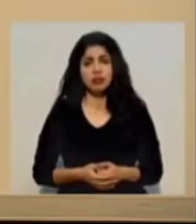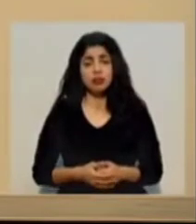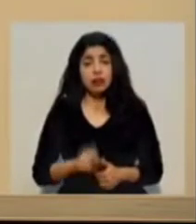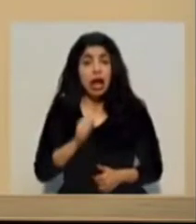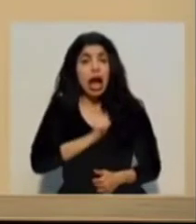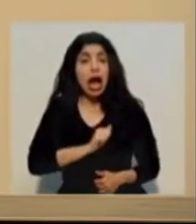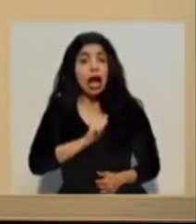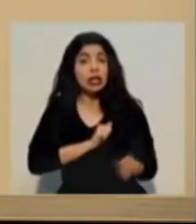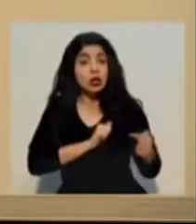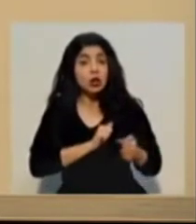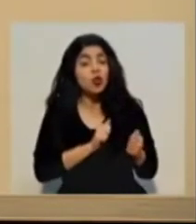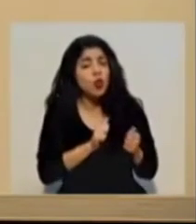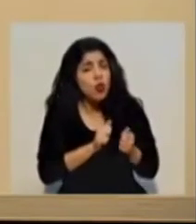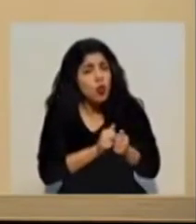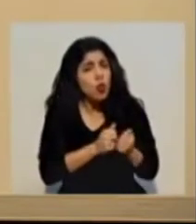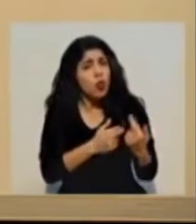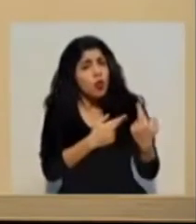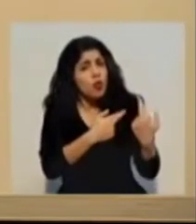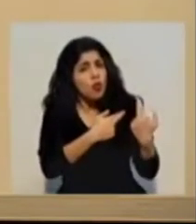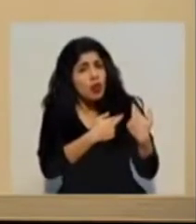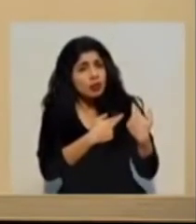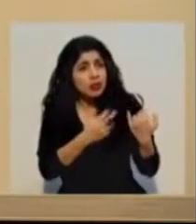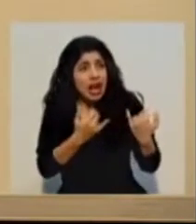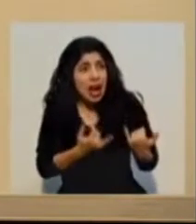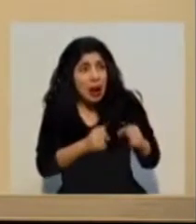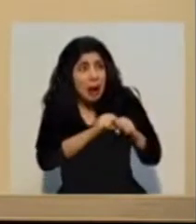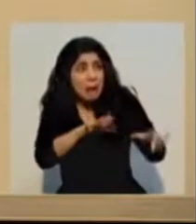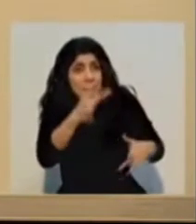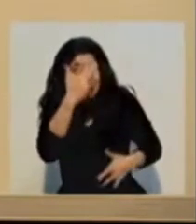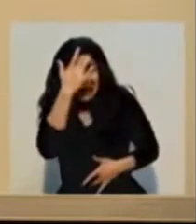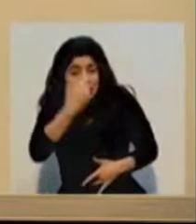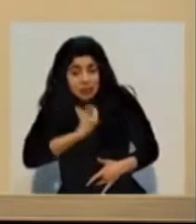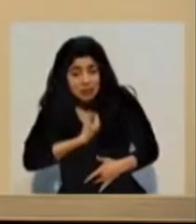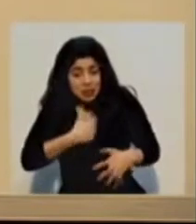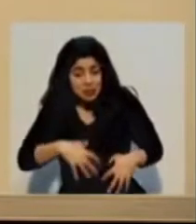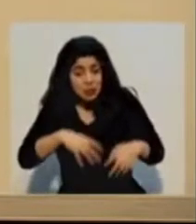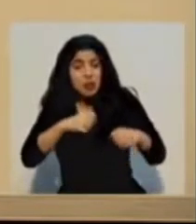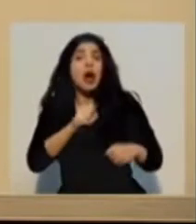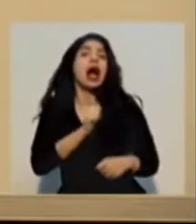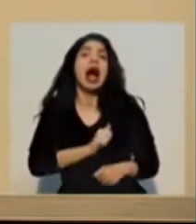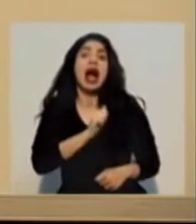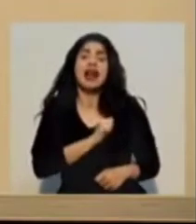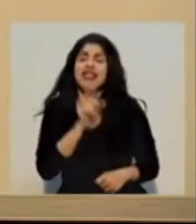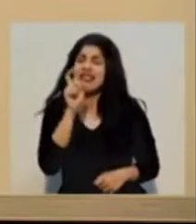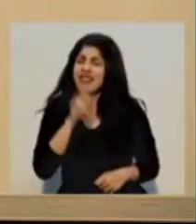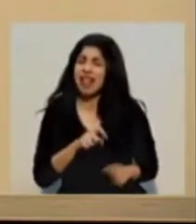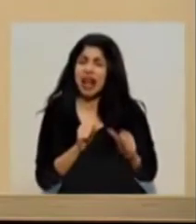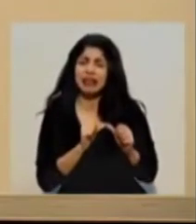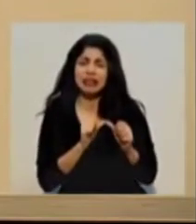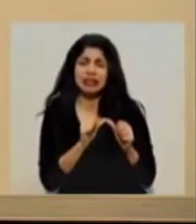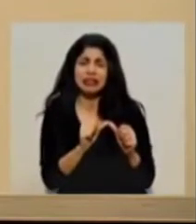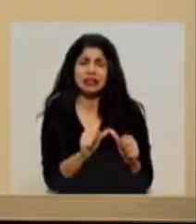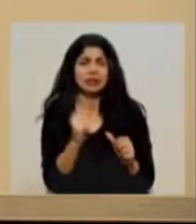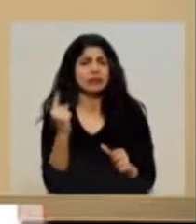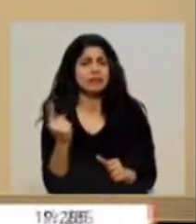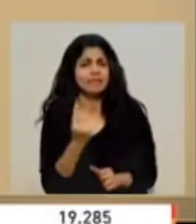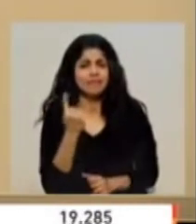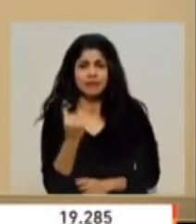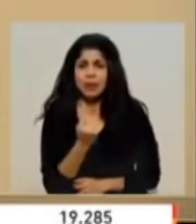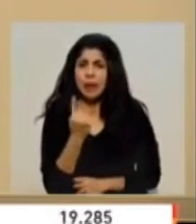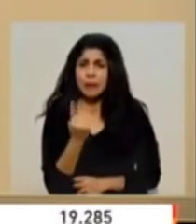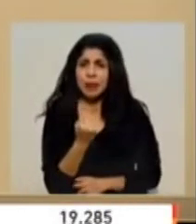Las actitudes responsables que tenemos que asumir en medio de esta pandemia deben ser manifiestas en todo momento. Si bien